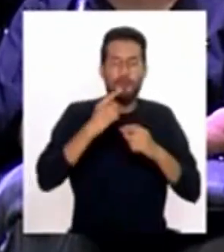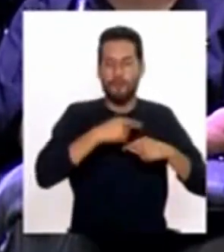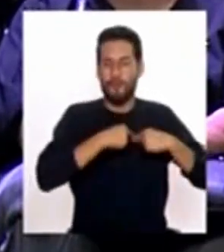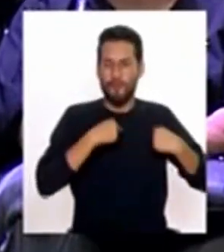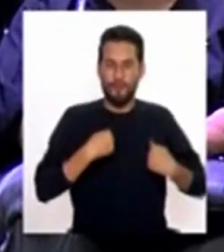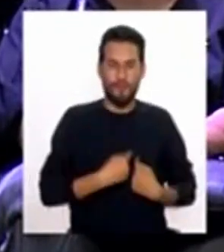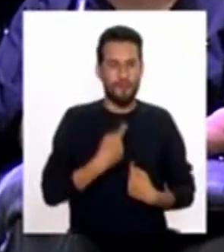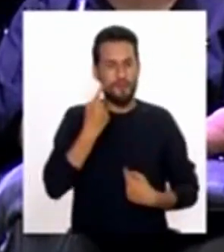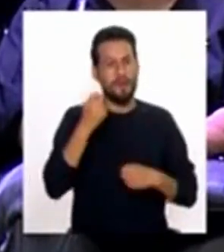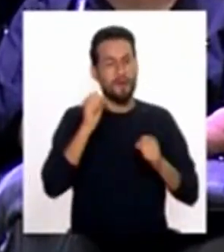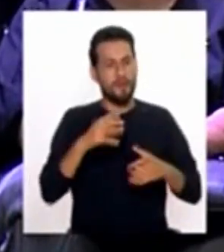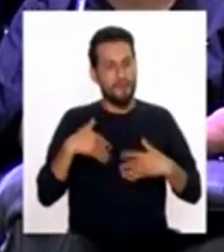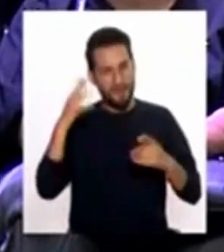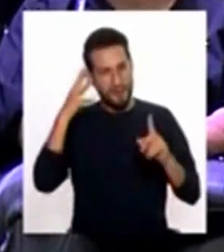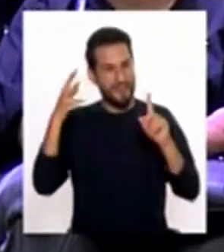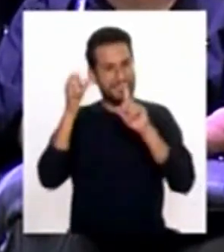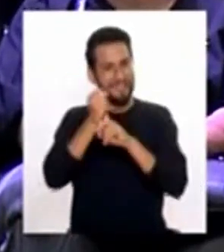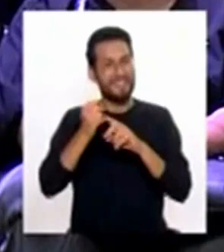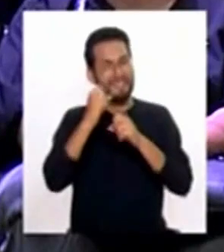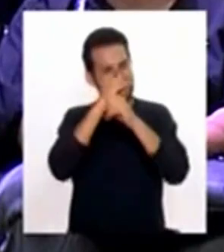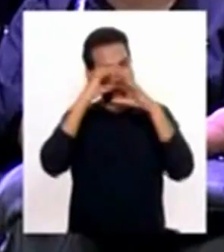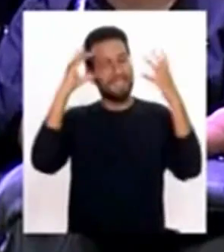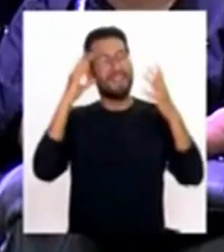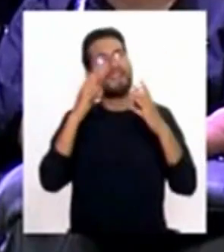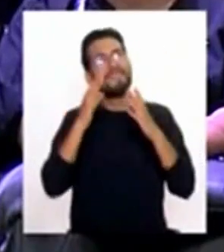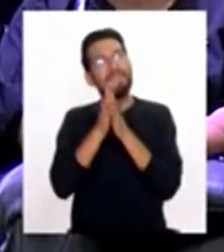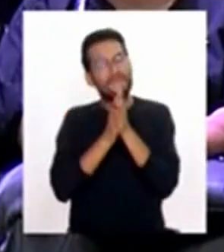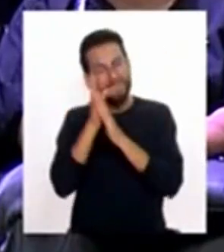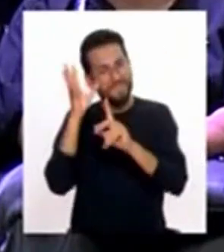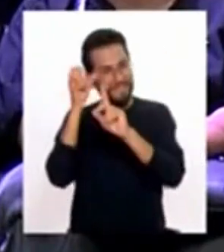los llevamos a cumplir sus sueños y sus metas.